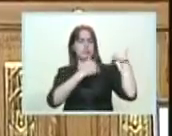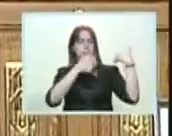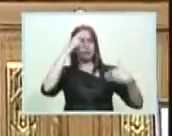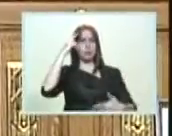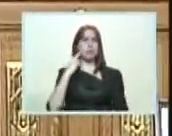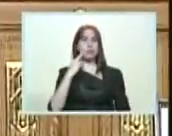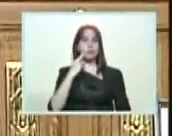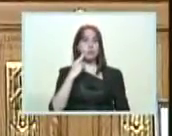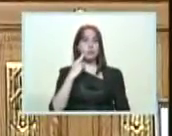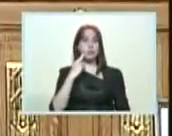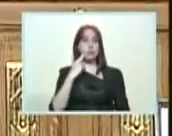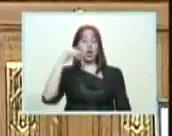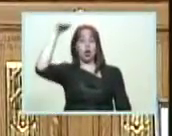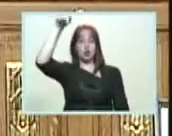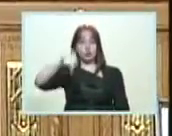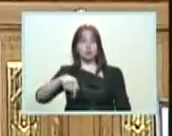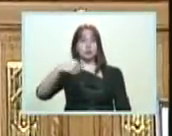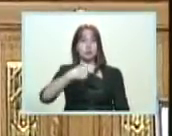Bolivariana, yo